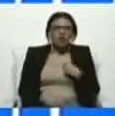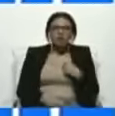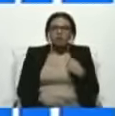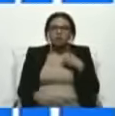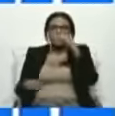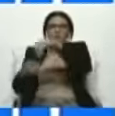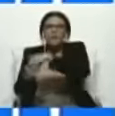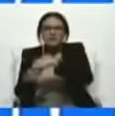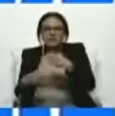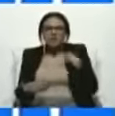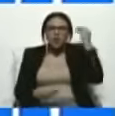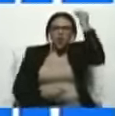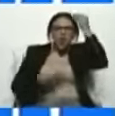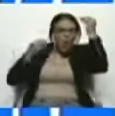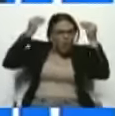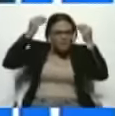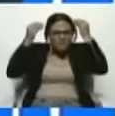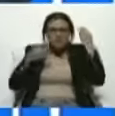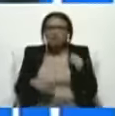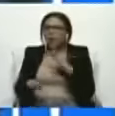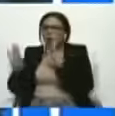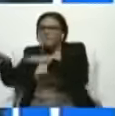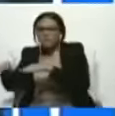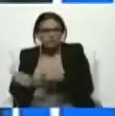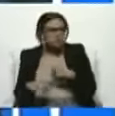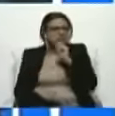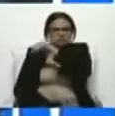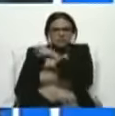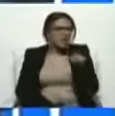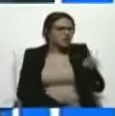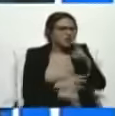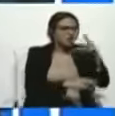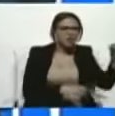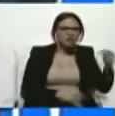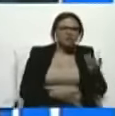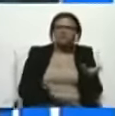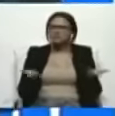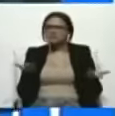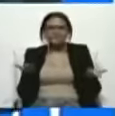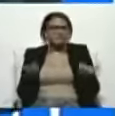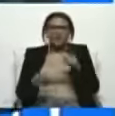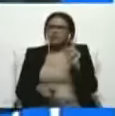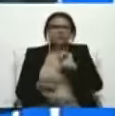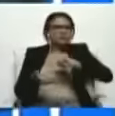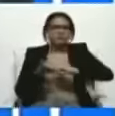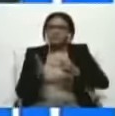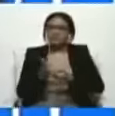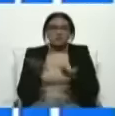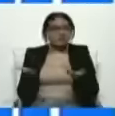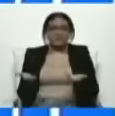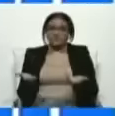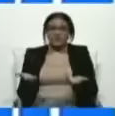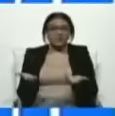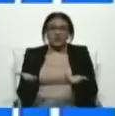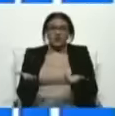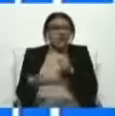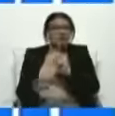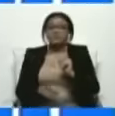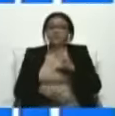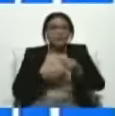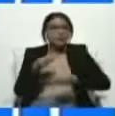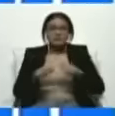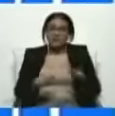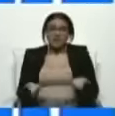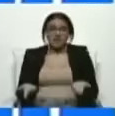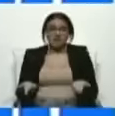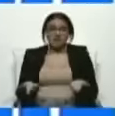¿Cómo pueden ser imparciales unos arrogantes que creían que solamente levantándole la sanción temporalmente